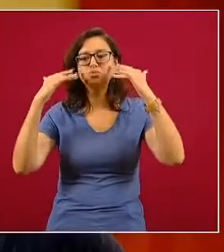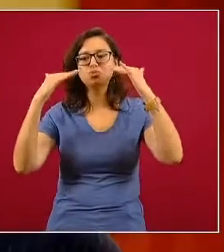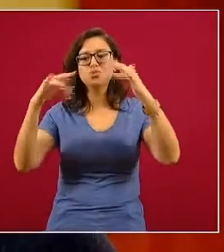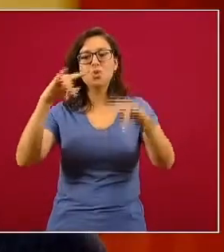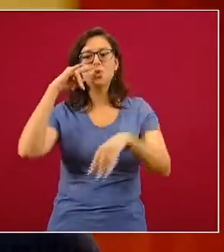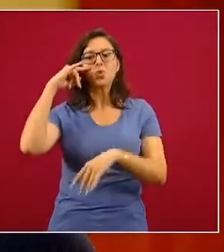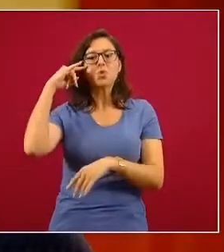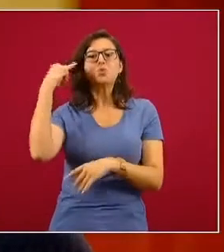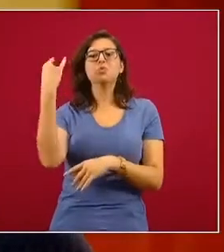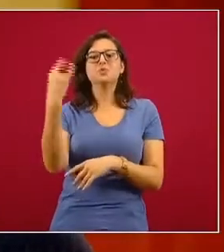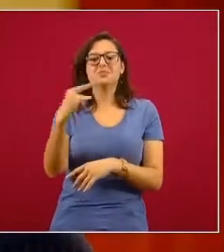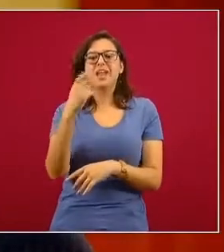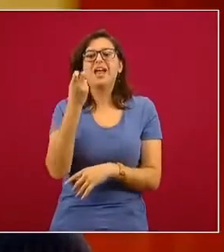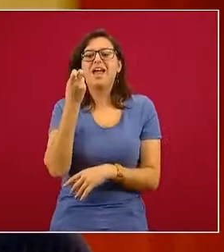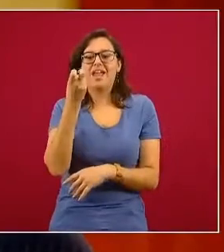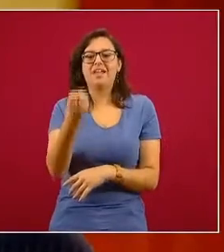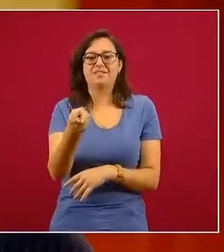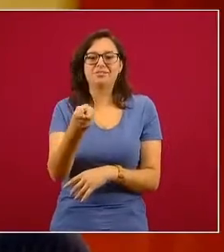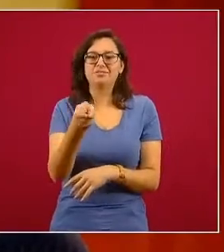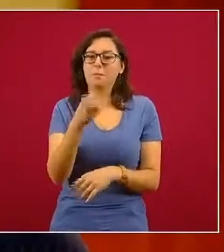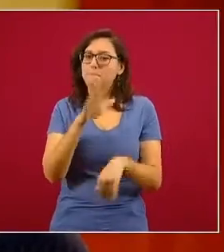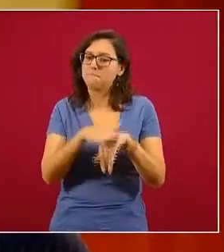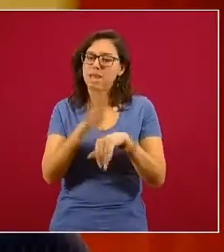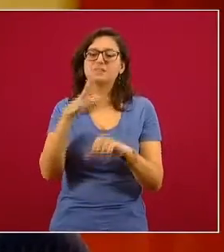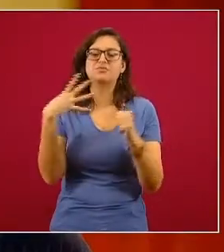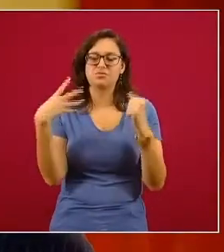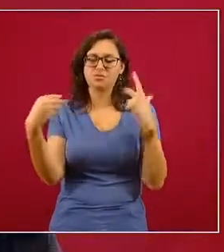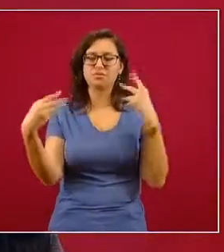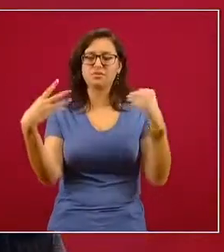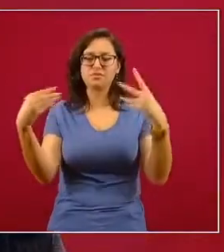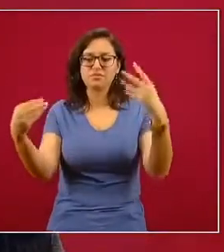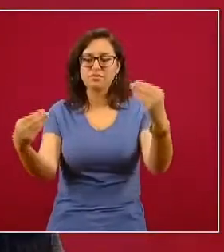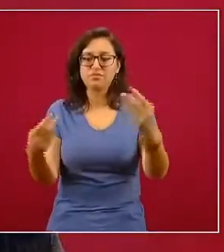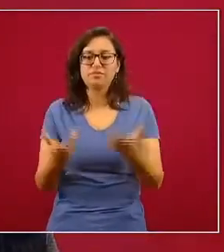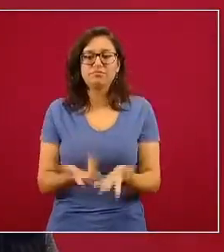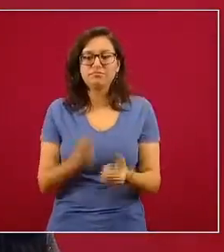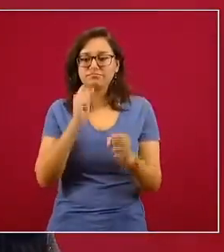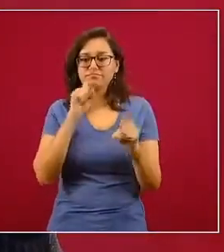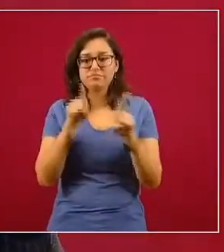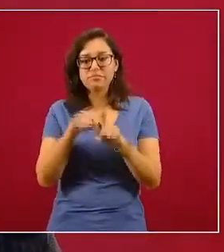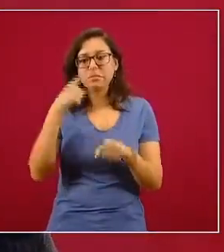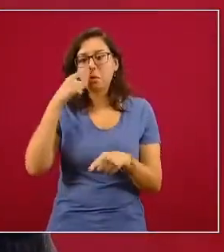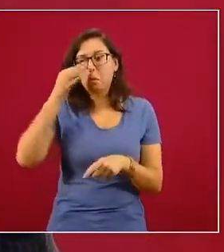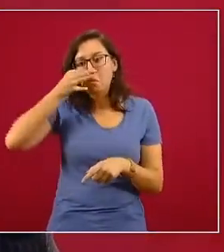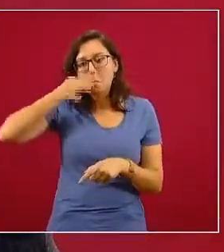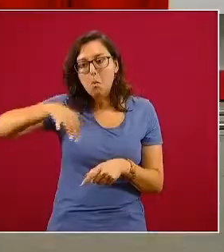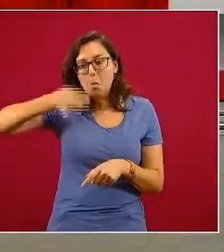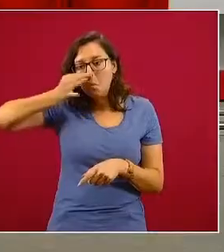las secreciones que todos tenemos en la vía respiratoria, los mocos.